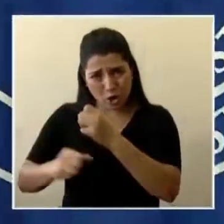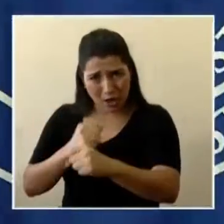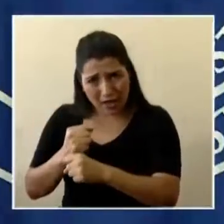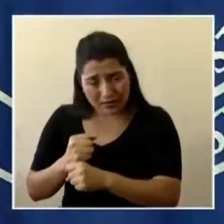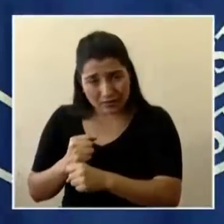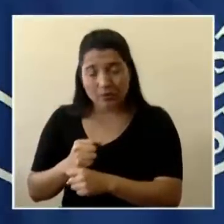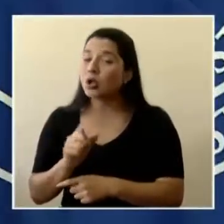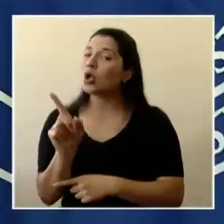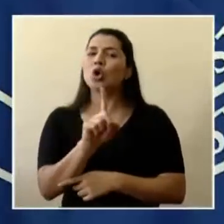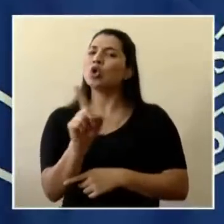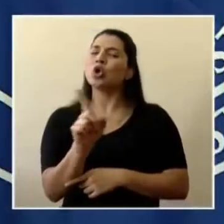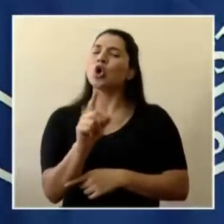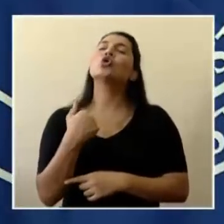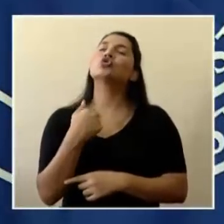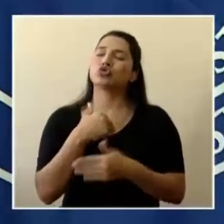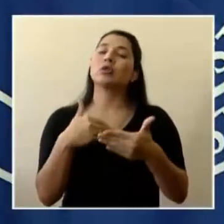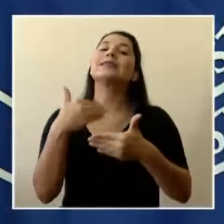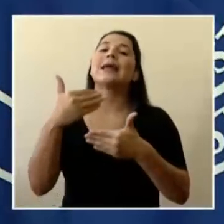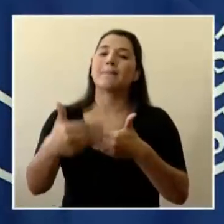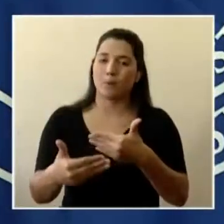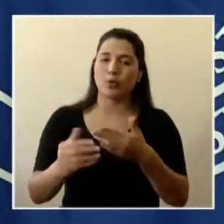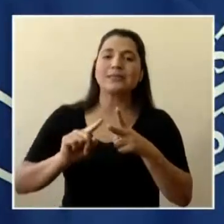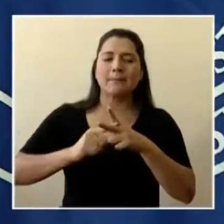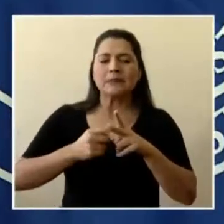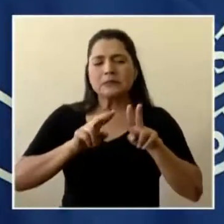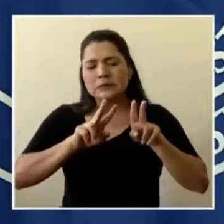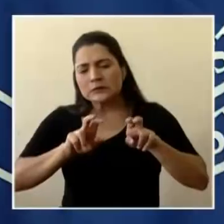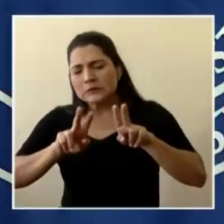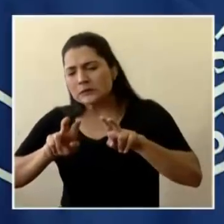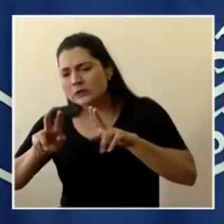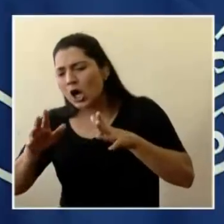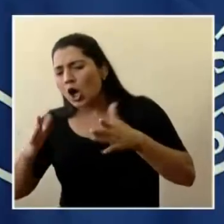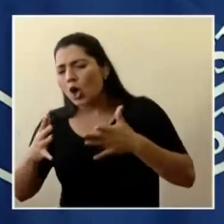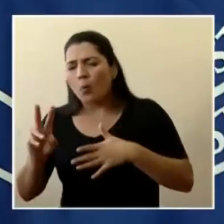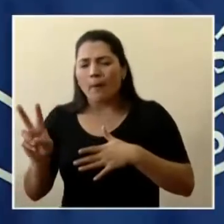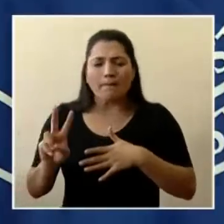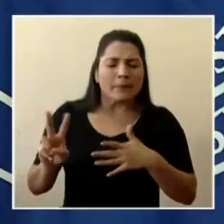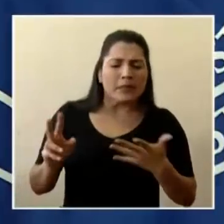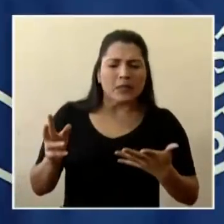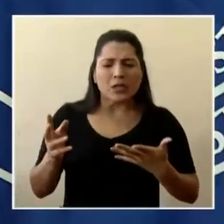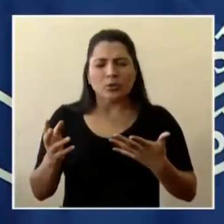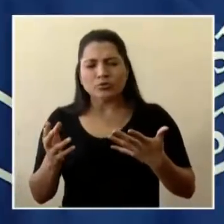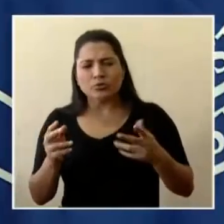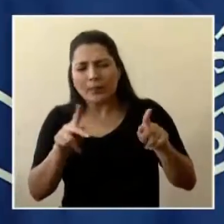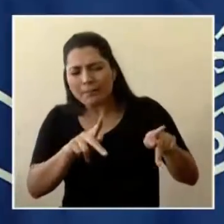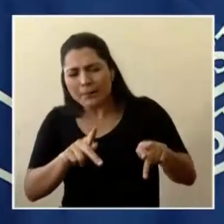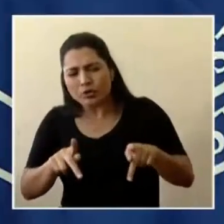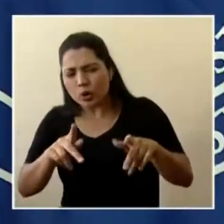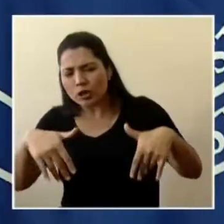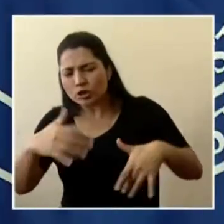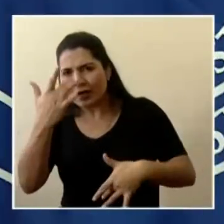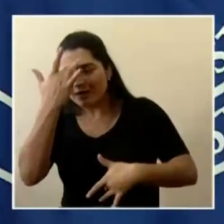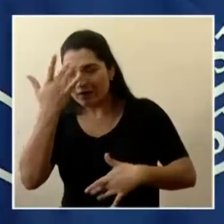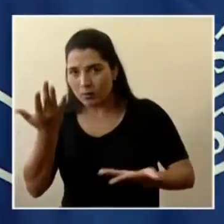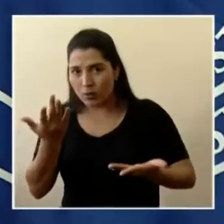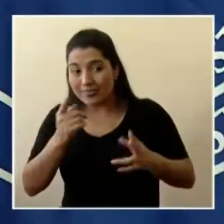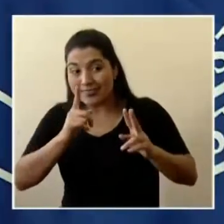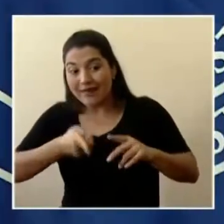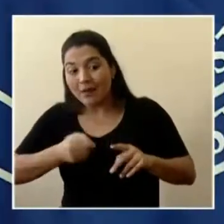ir empezando a hacer también estudios de cómo se ha comportado el virus en las personas que no han manifestado síntomas. Tenemos que ver esa